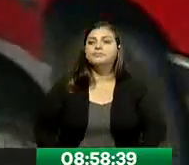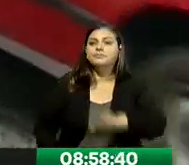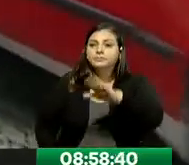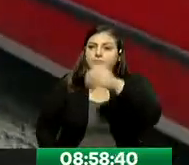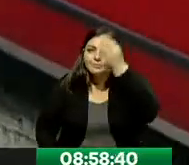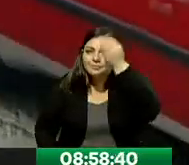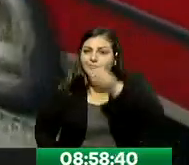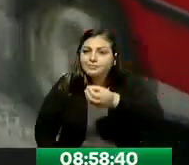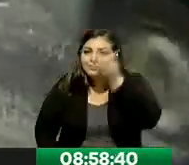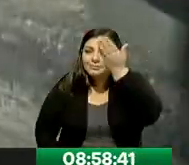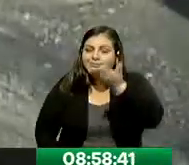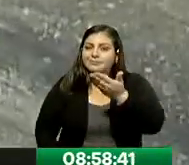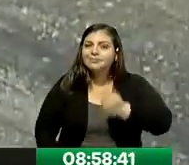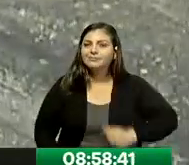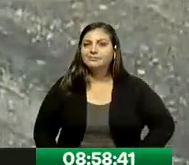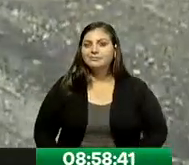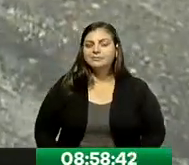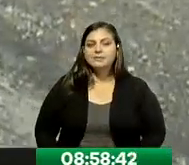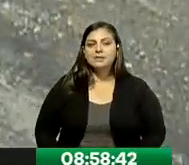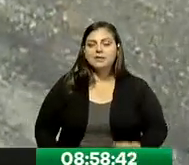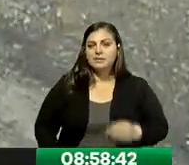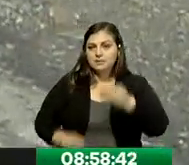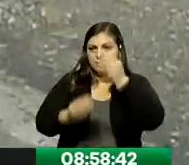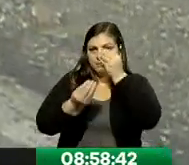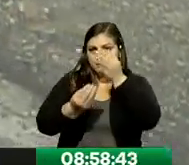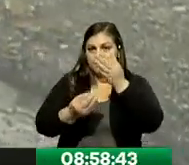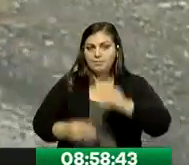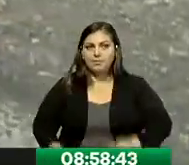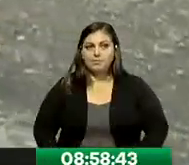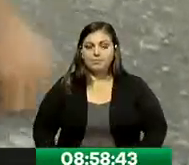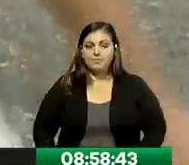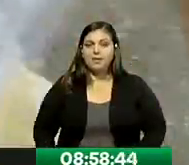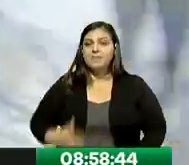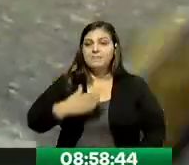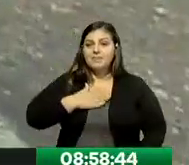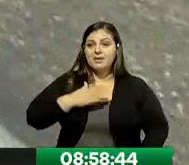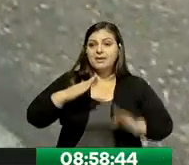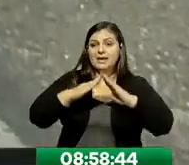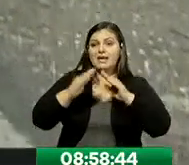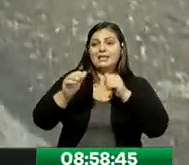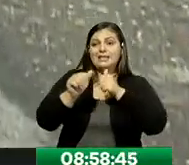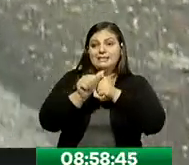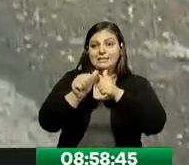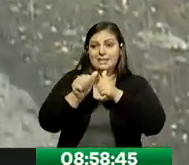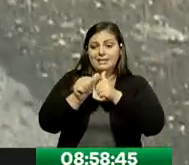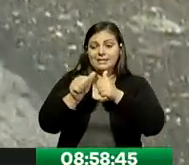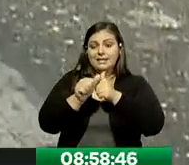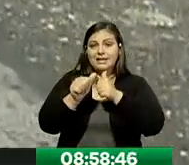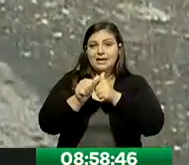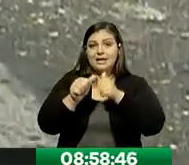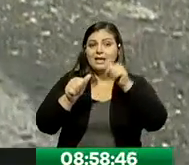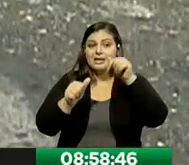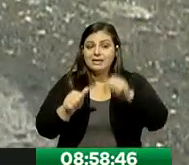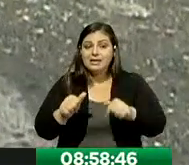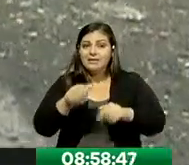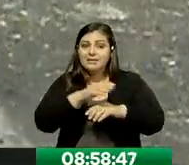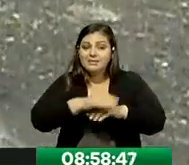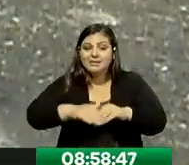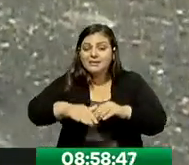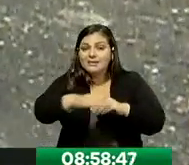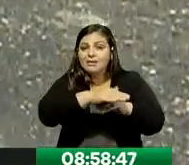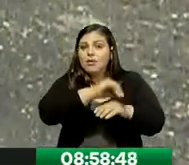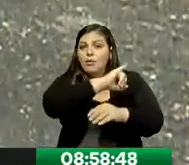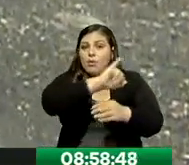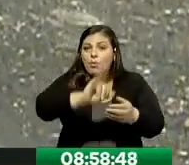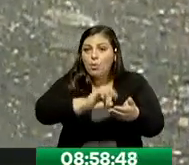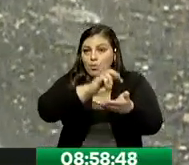días, muy bien ante todo. Yo vivo justamente aquí en La Alegría. Yo soy un morador que ruedo casi todos los días porque tengo que salir a cargar a mis